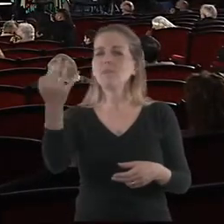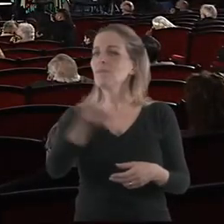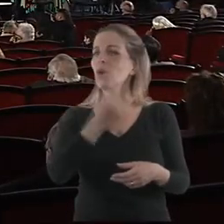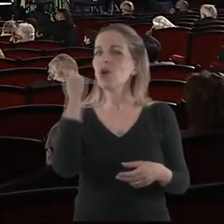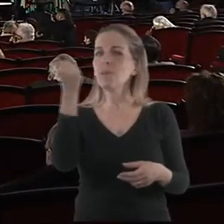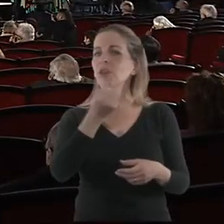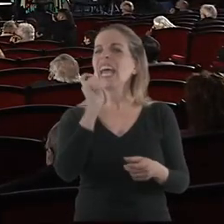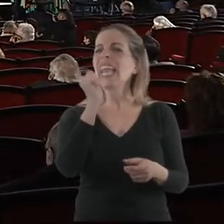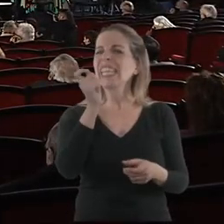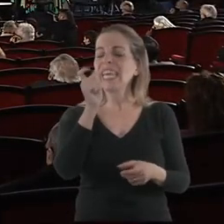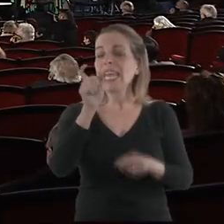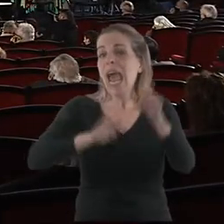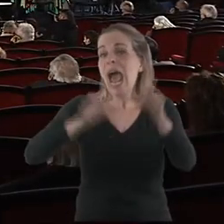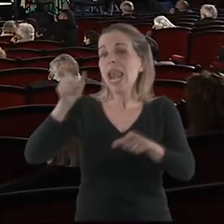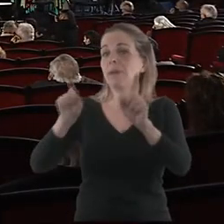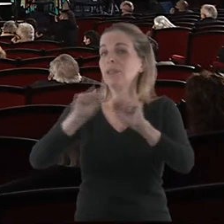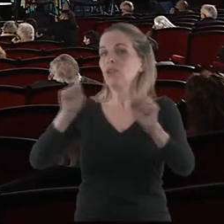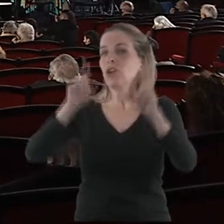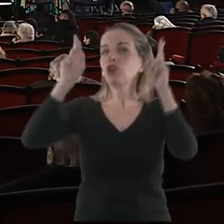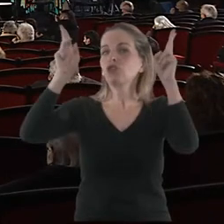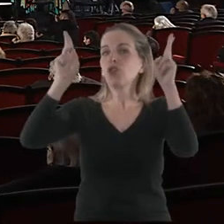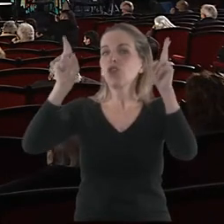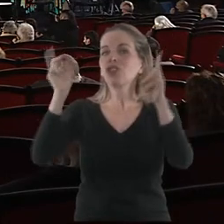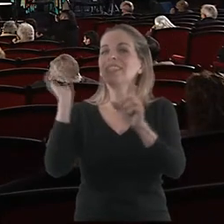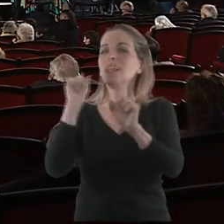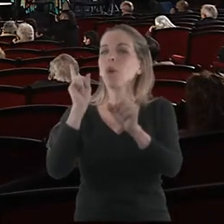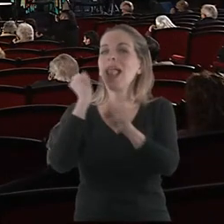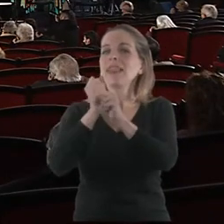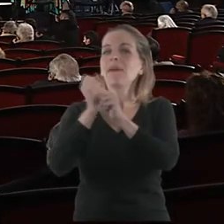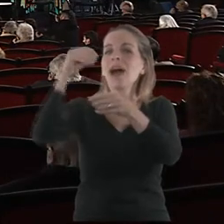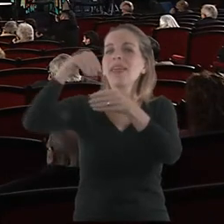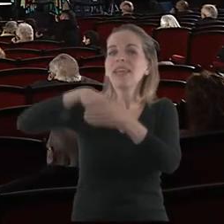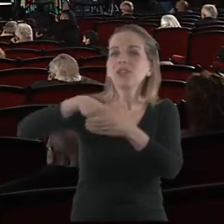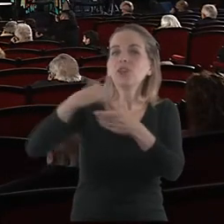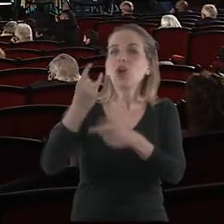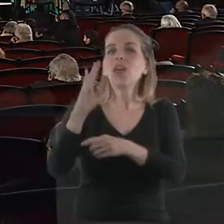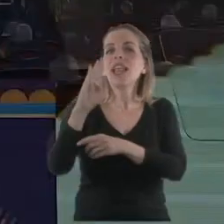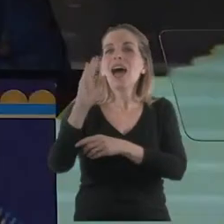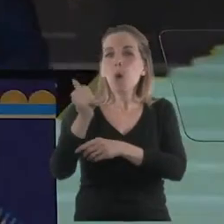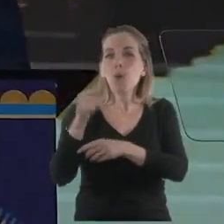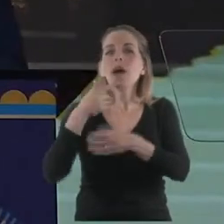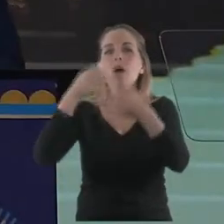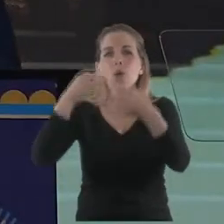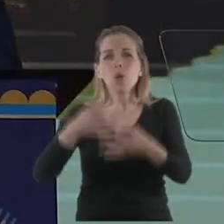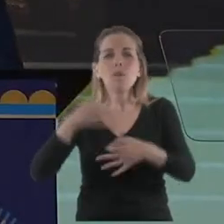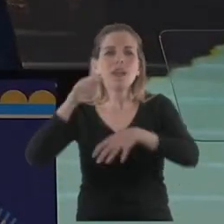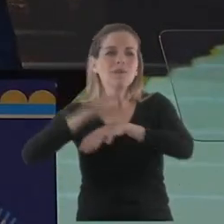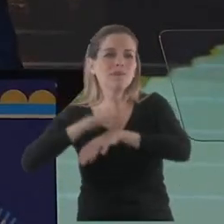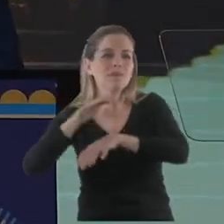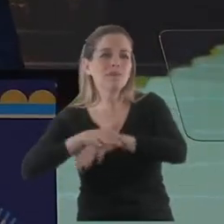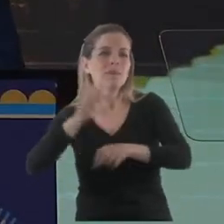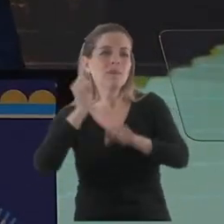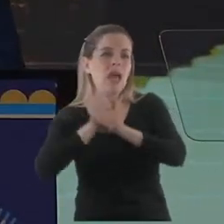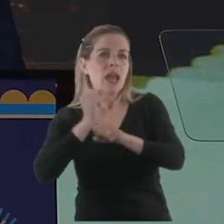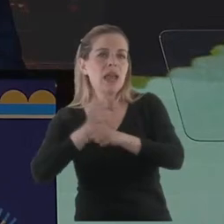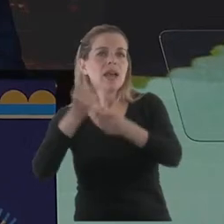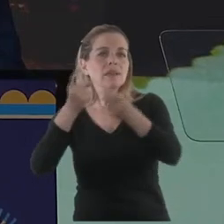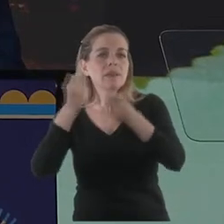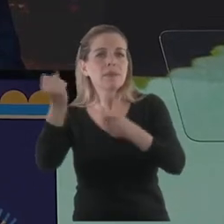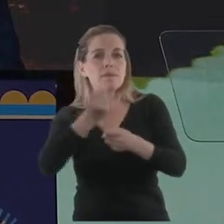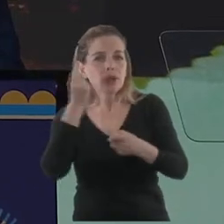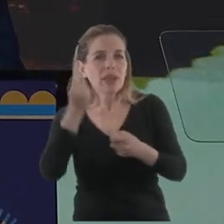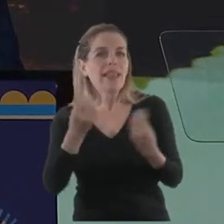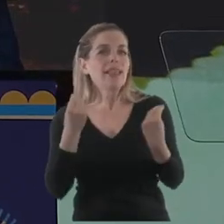a los trabajadores no docentes que con su esfuerzo, con su dedicación cumplen tareas esenciales para que la